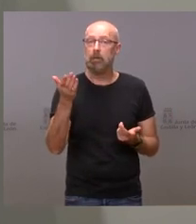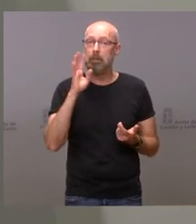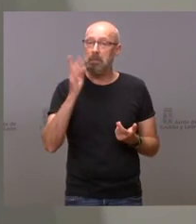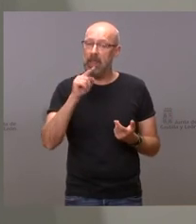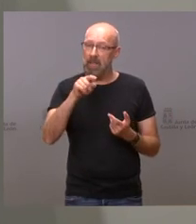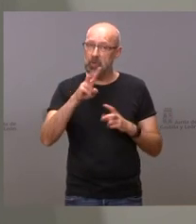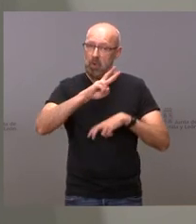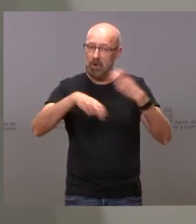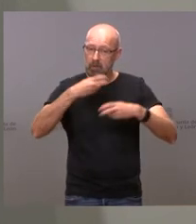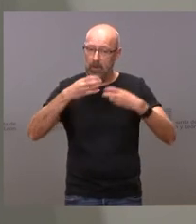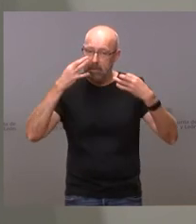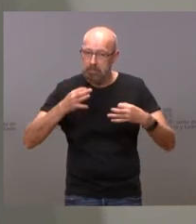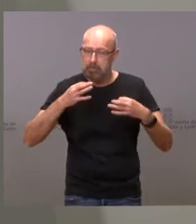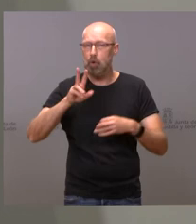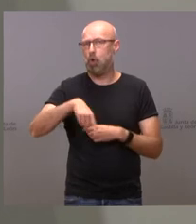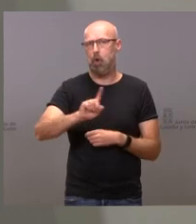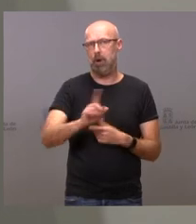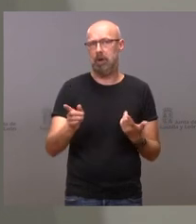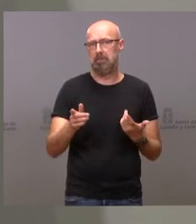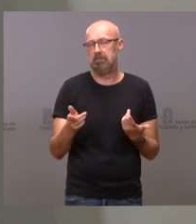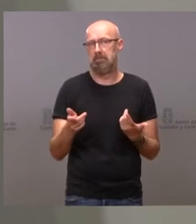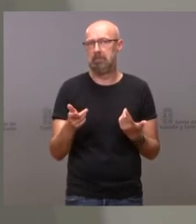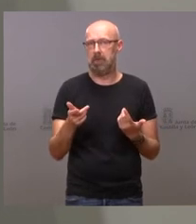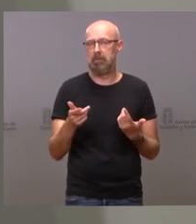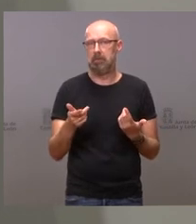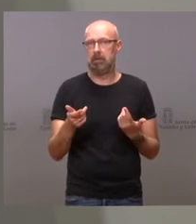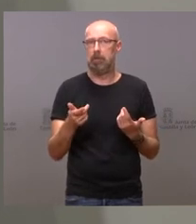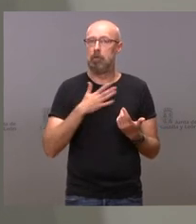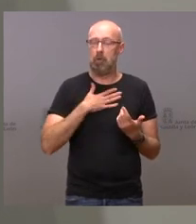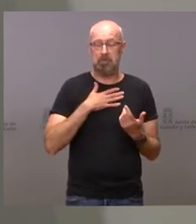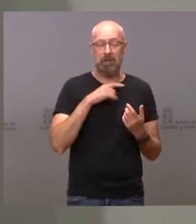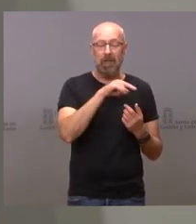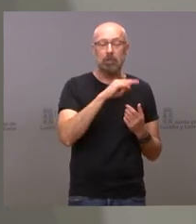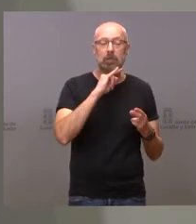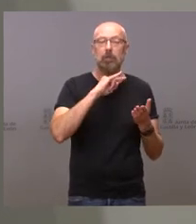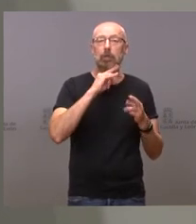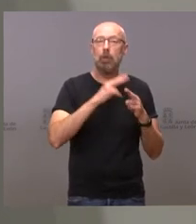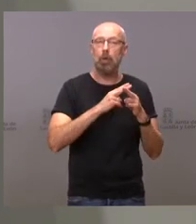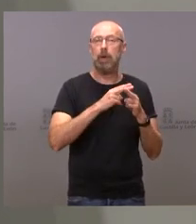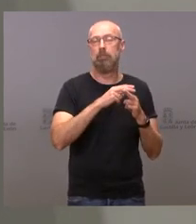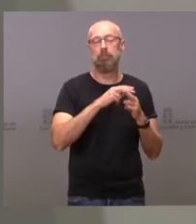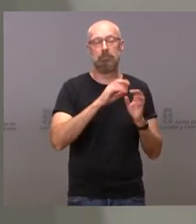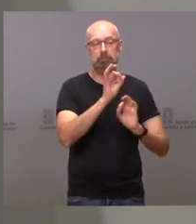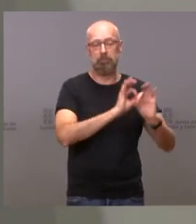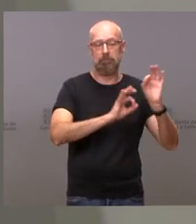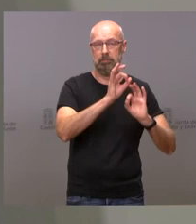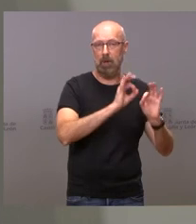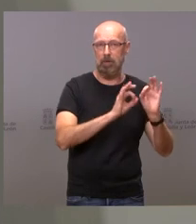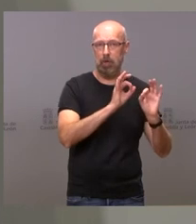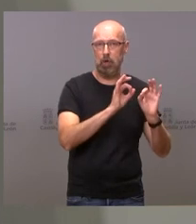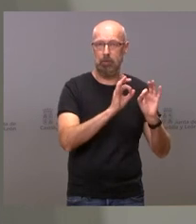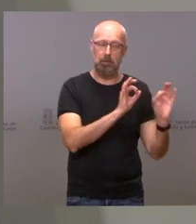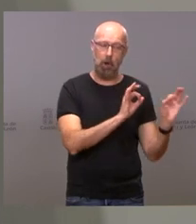reestructuración, pues me parece bien. A nosotros lo que nos parece es programación, anticipación y cuidar de los intereses de